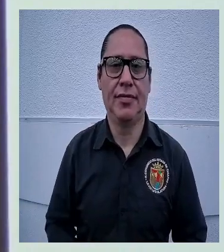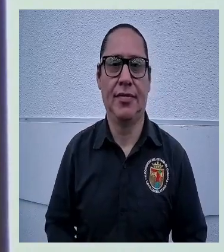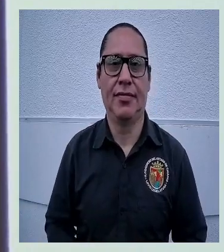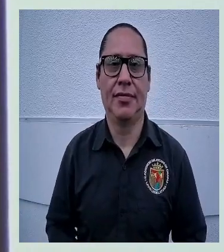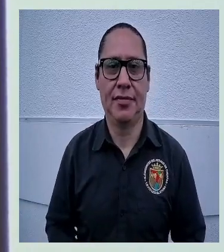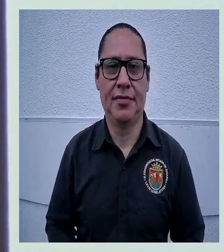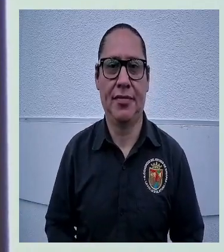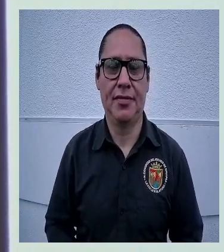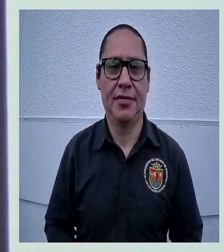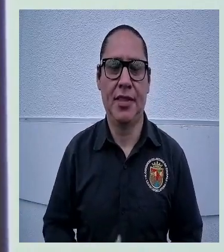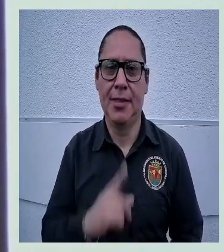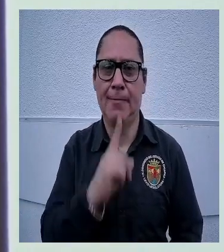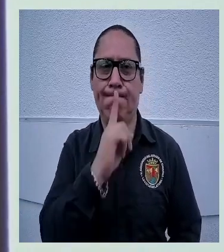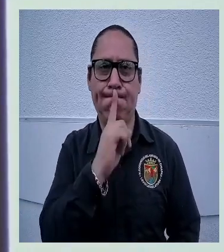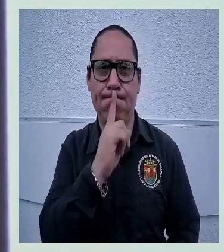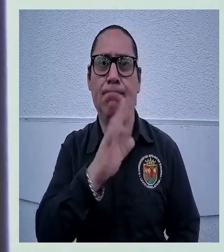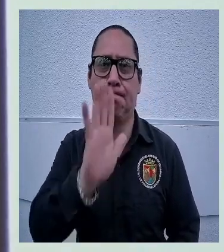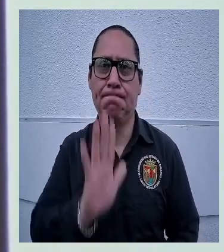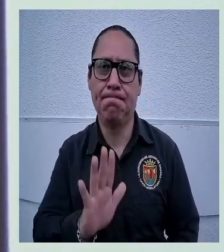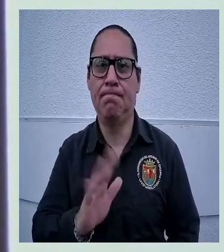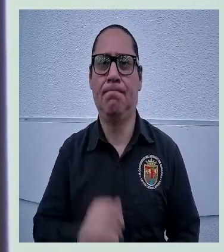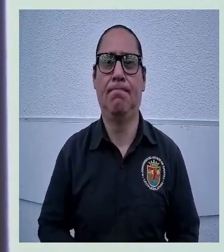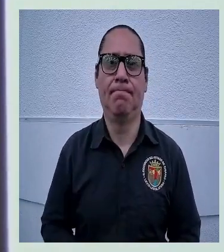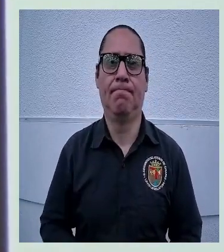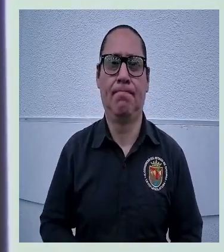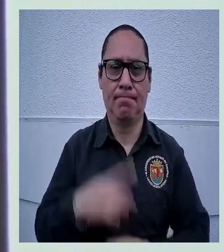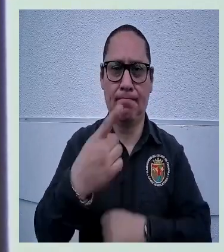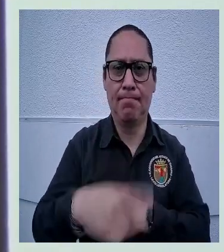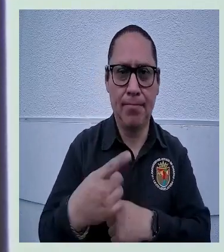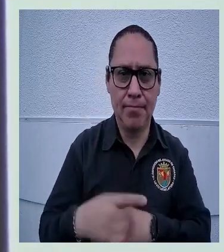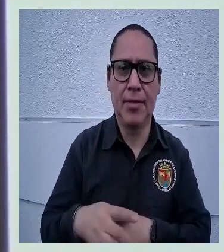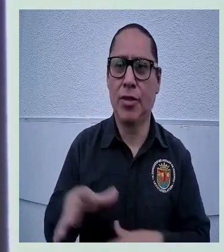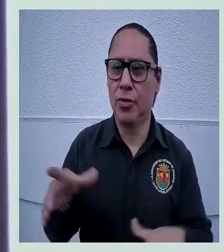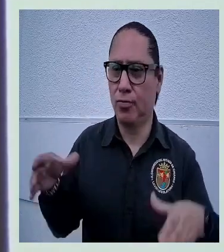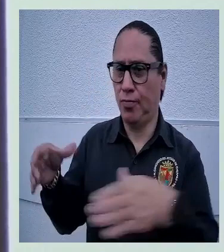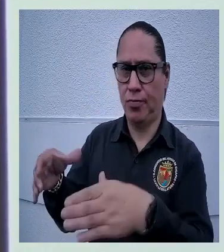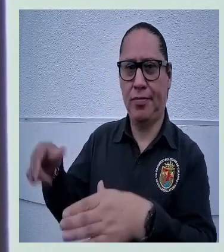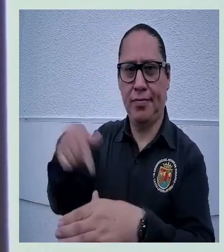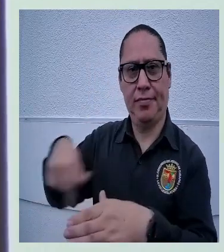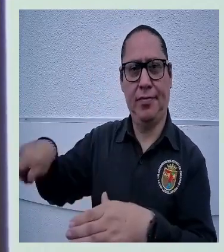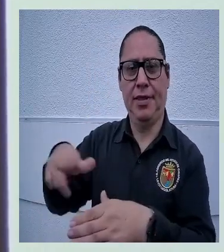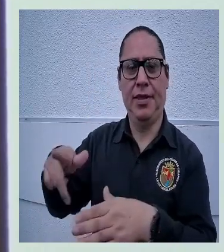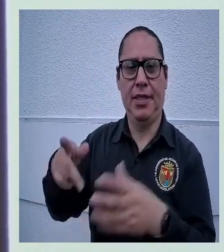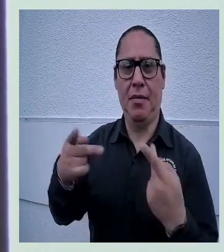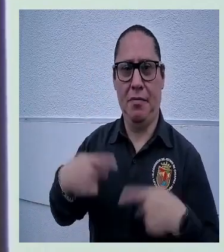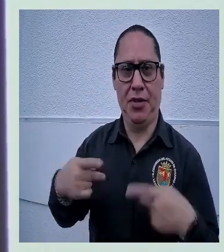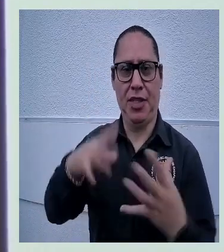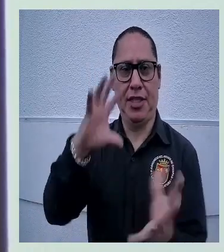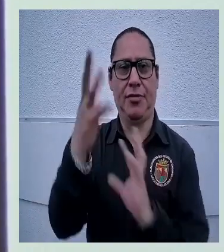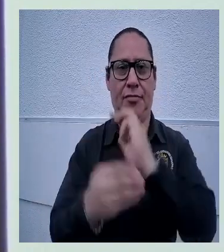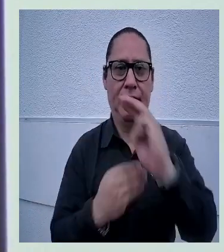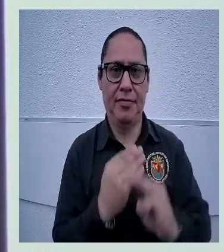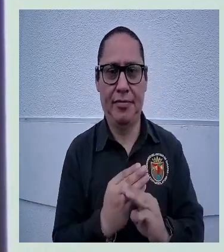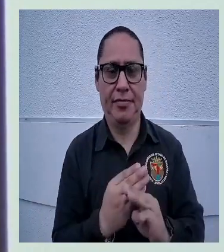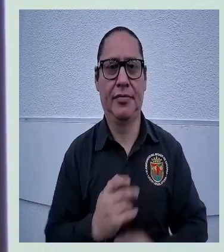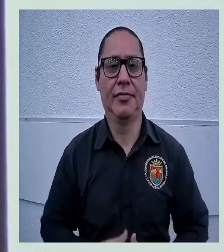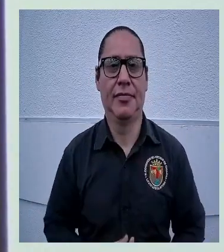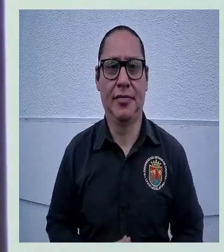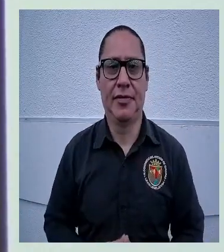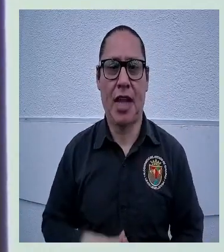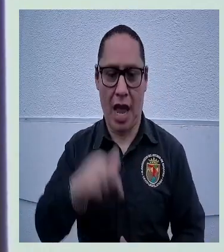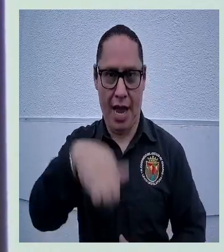que silenciosa ente afecta a un segmento considerable de la población mundial